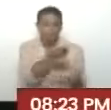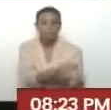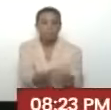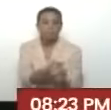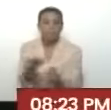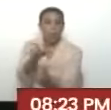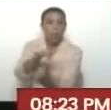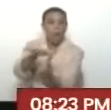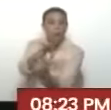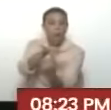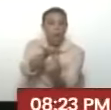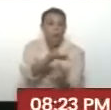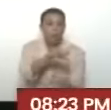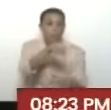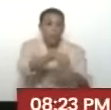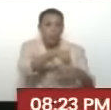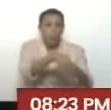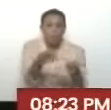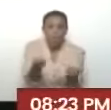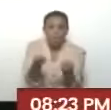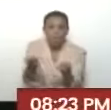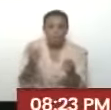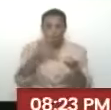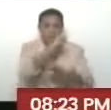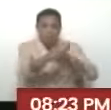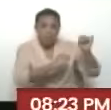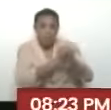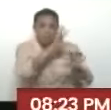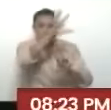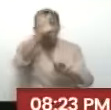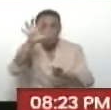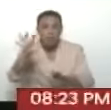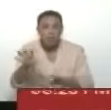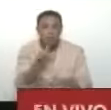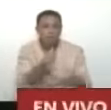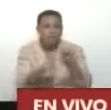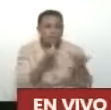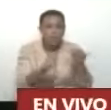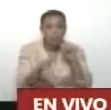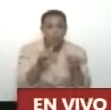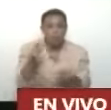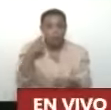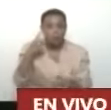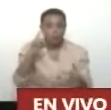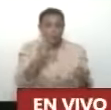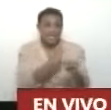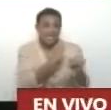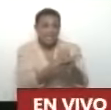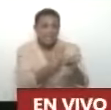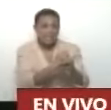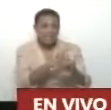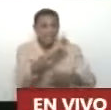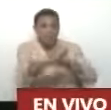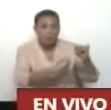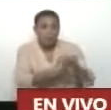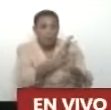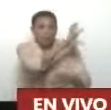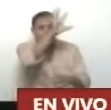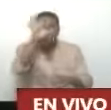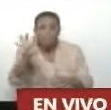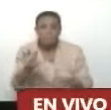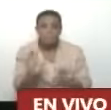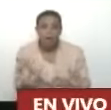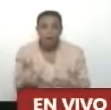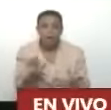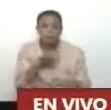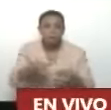Ellos saben cómo imponer matrices desde medios de comunicación internacionales, desde cuentas de redes internacionales que intentan permear después y